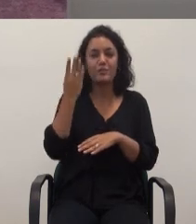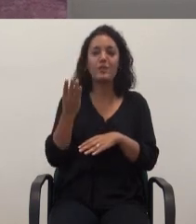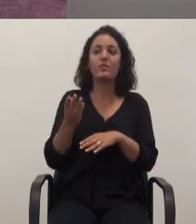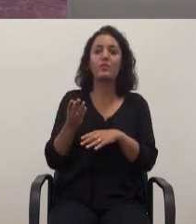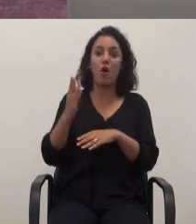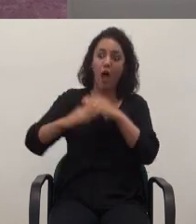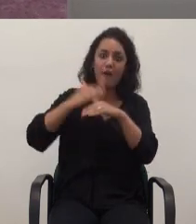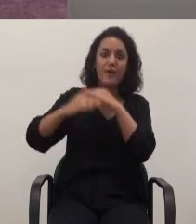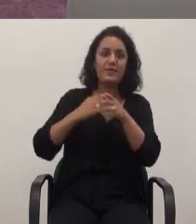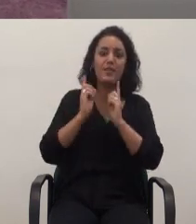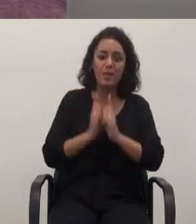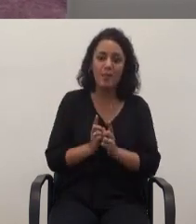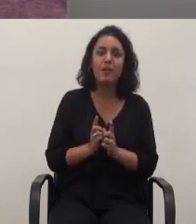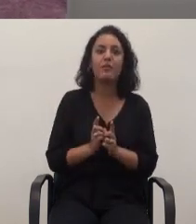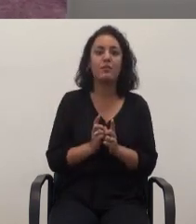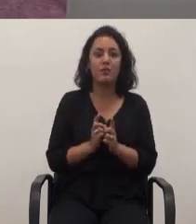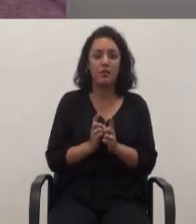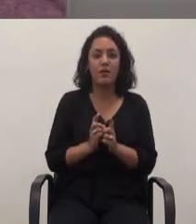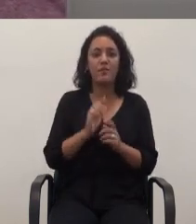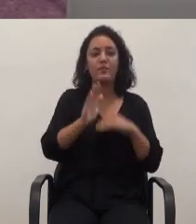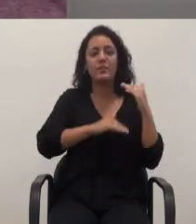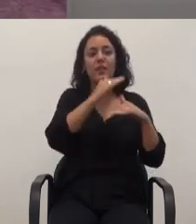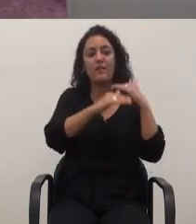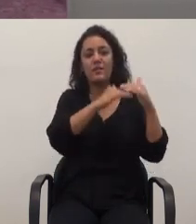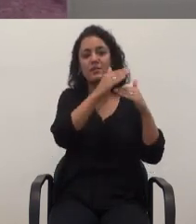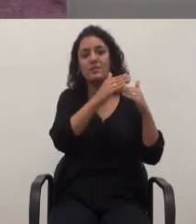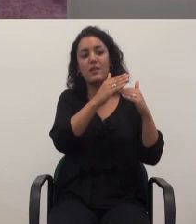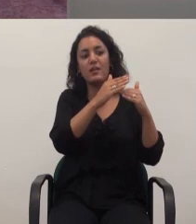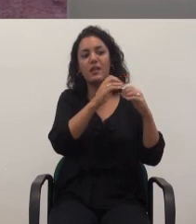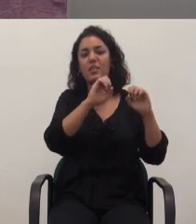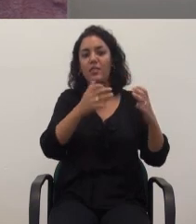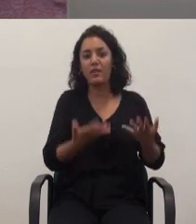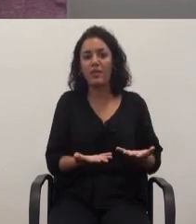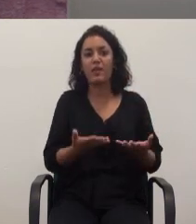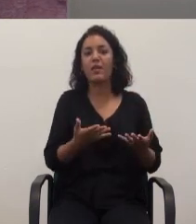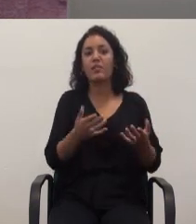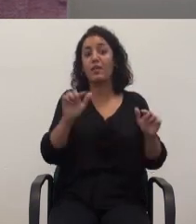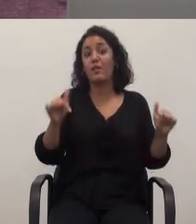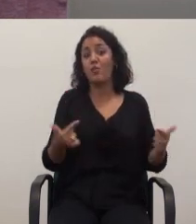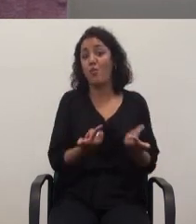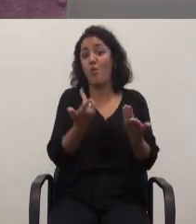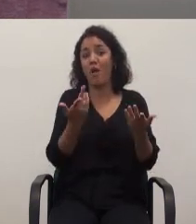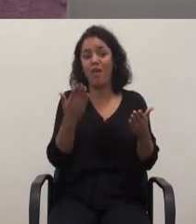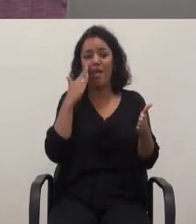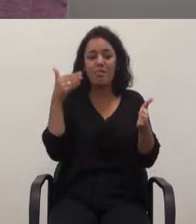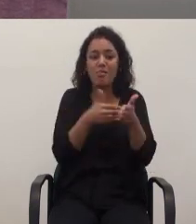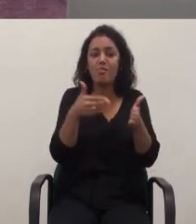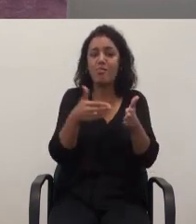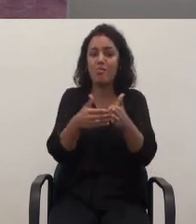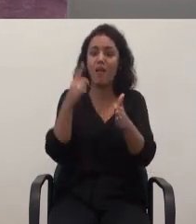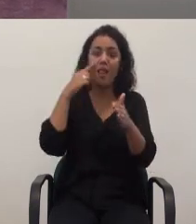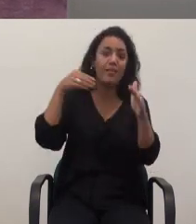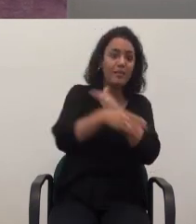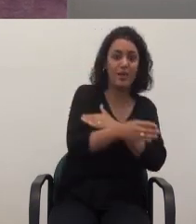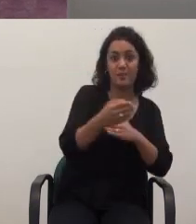más a lo que todos queremos, que es que no haya restricciones en el ingreso. Evidentemente las dificultades